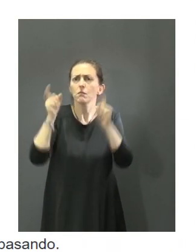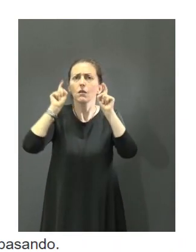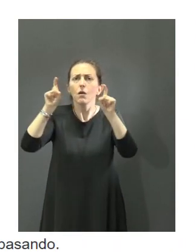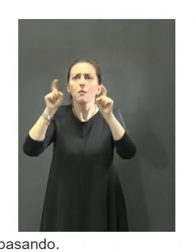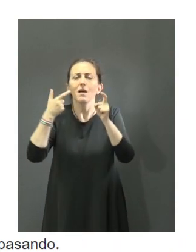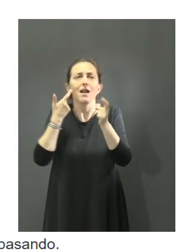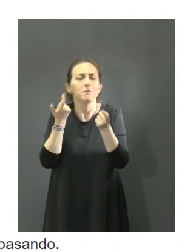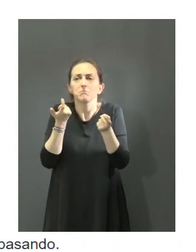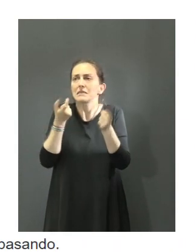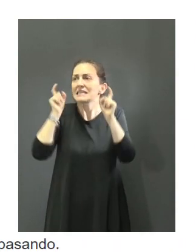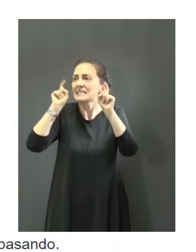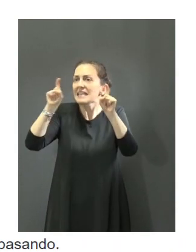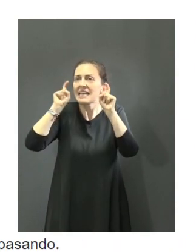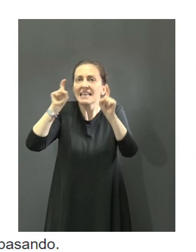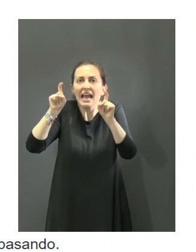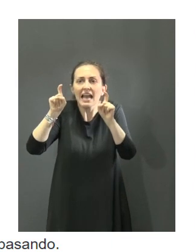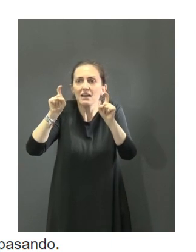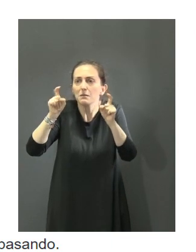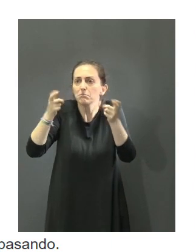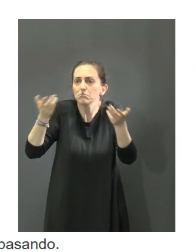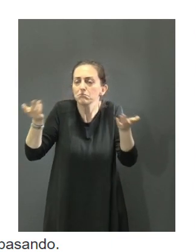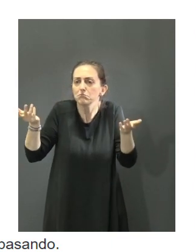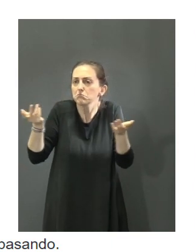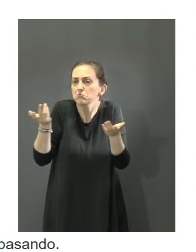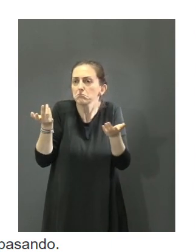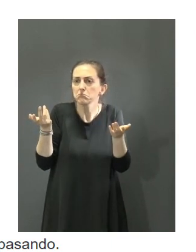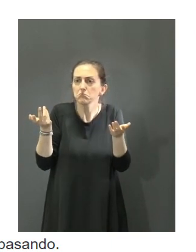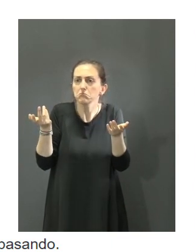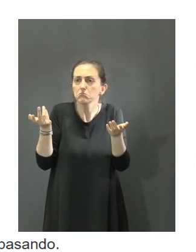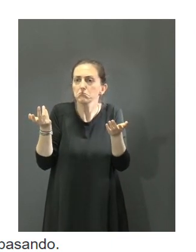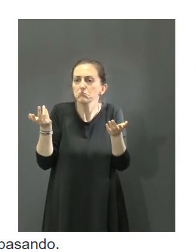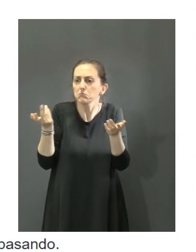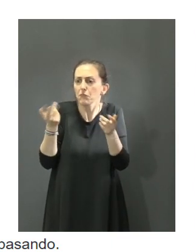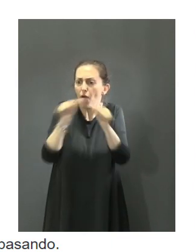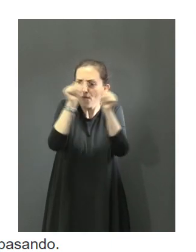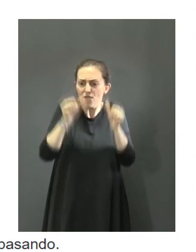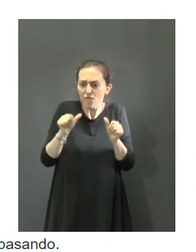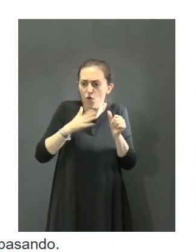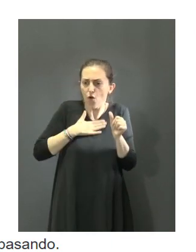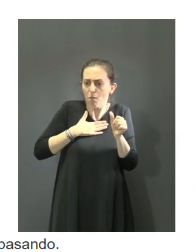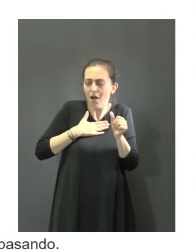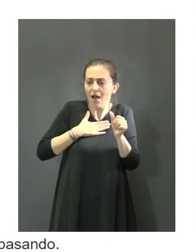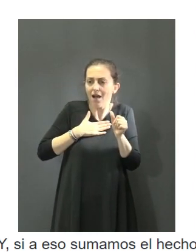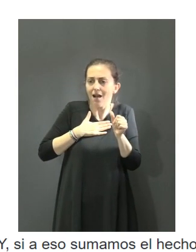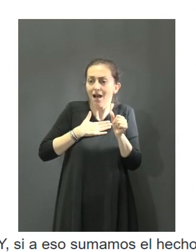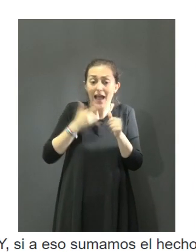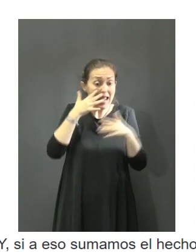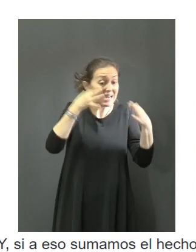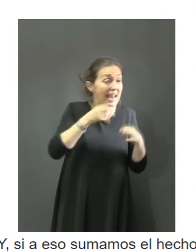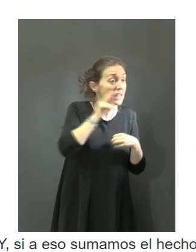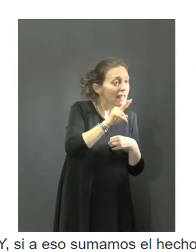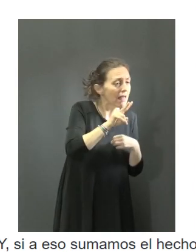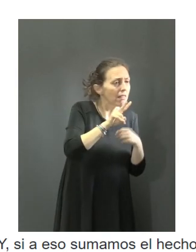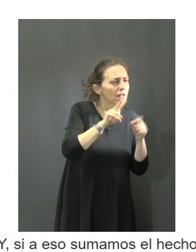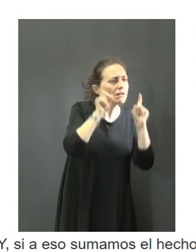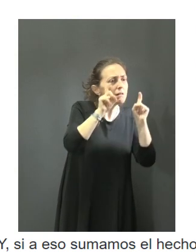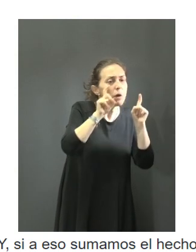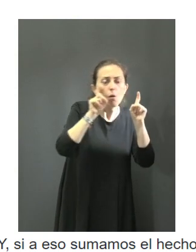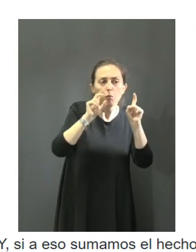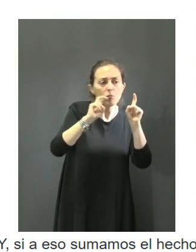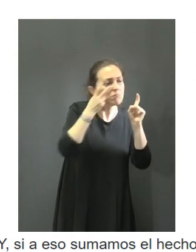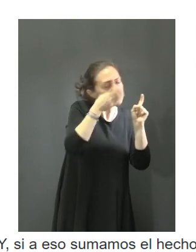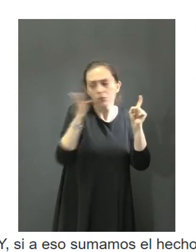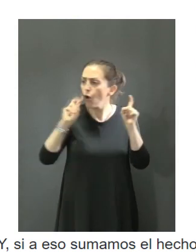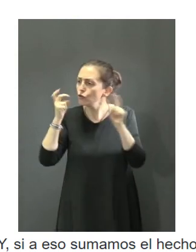para enseñar en diferentes formas de ver una misma realidad, siempre es positivo.